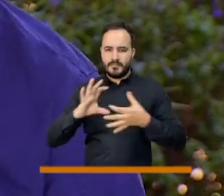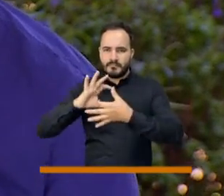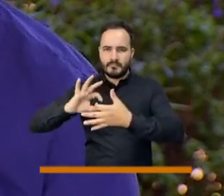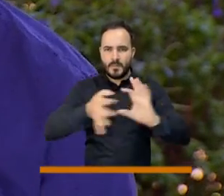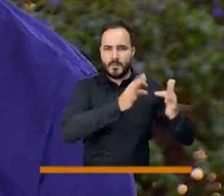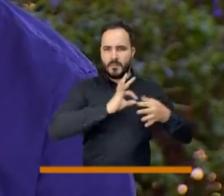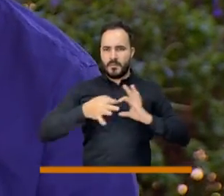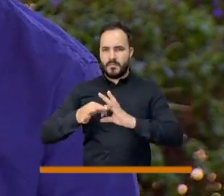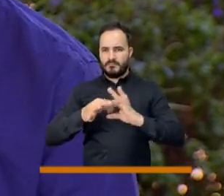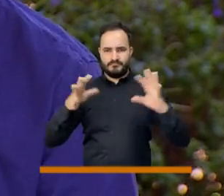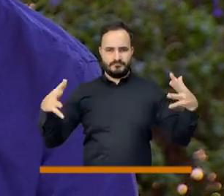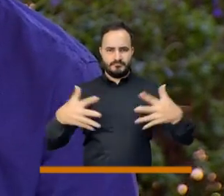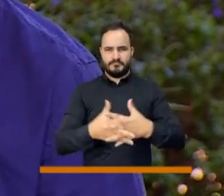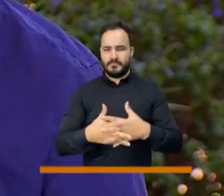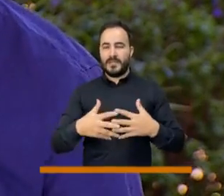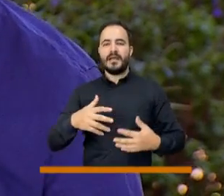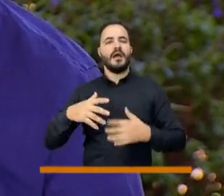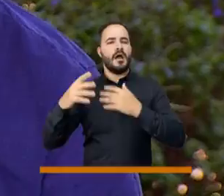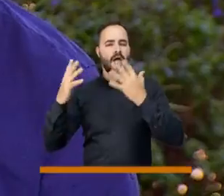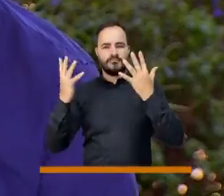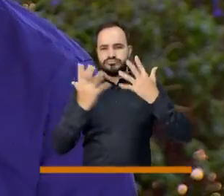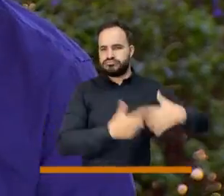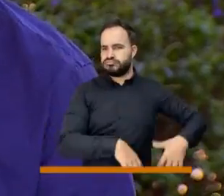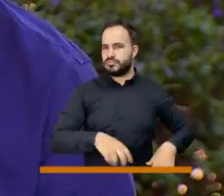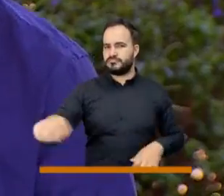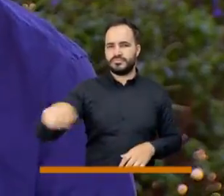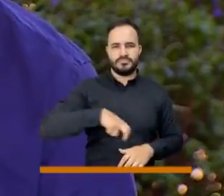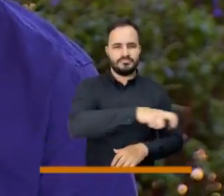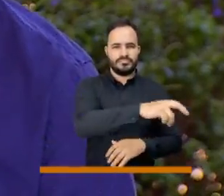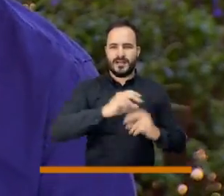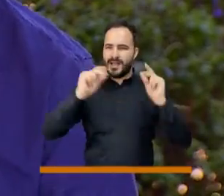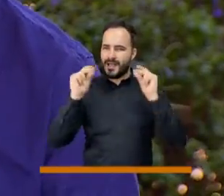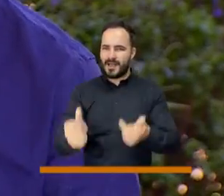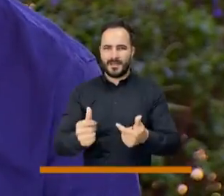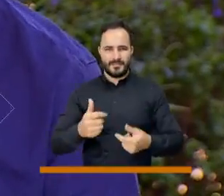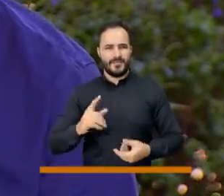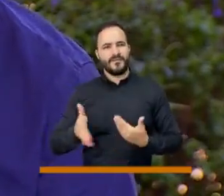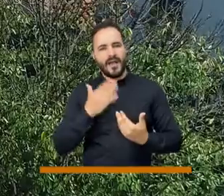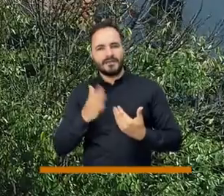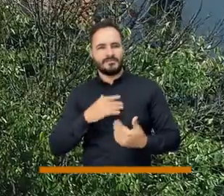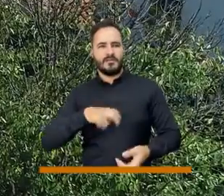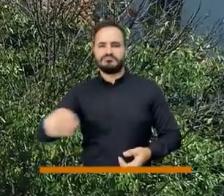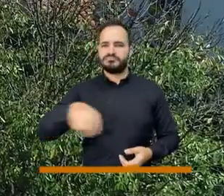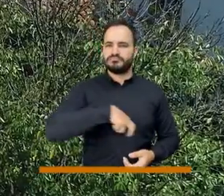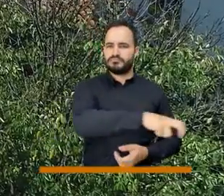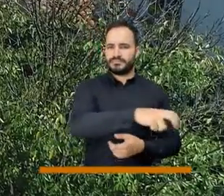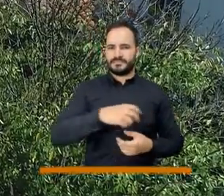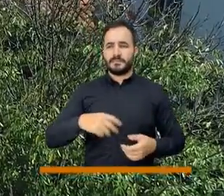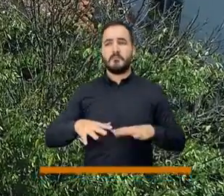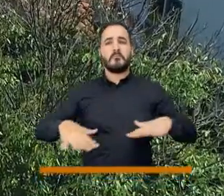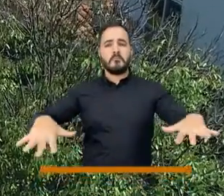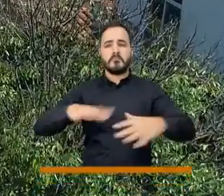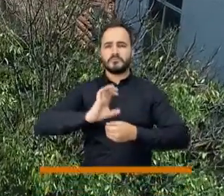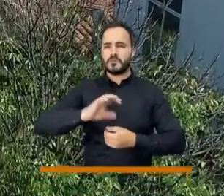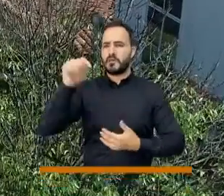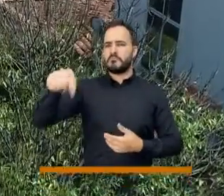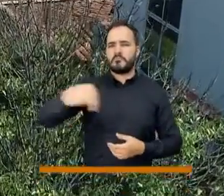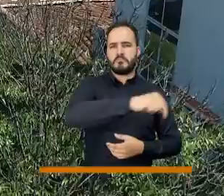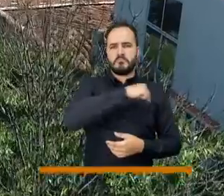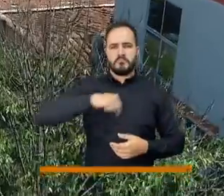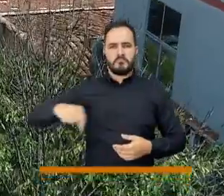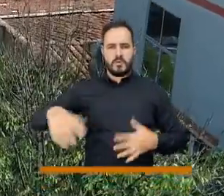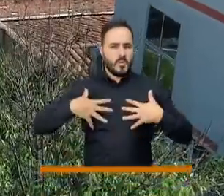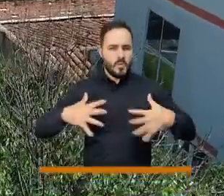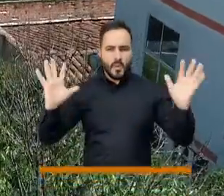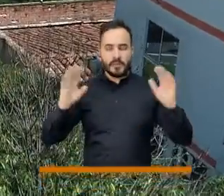integrado, eficiente, que le permita a los ciudadanos moverse rápidamente y fácilmente entre los diferentes sitios de la ciudad,